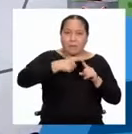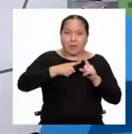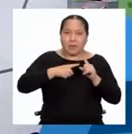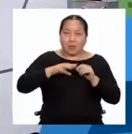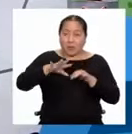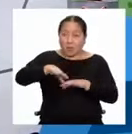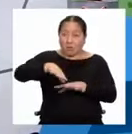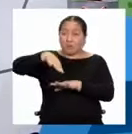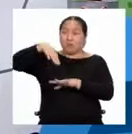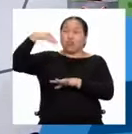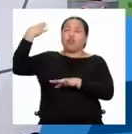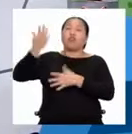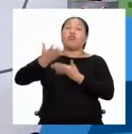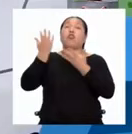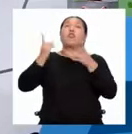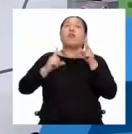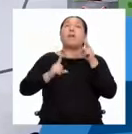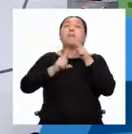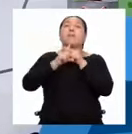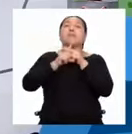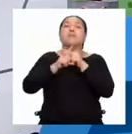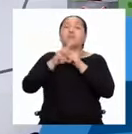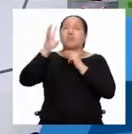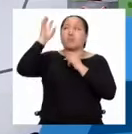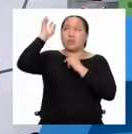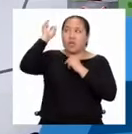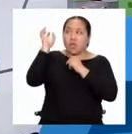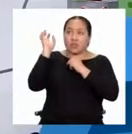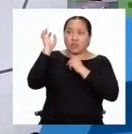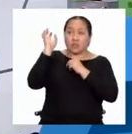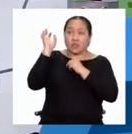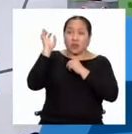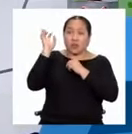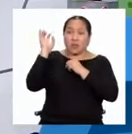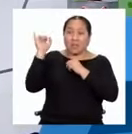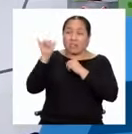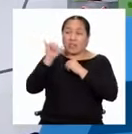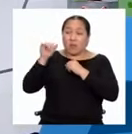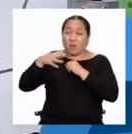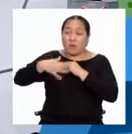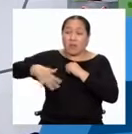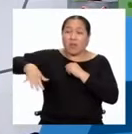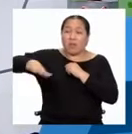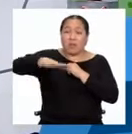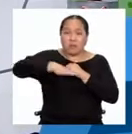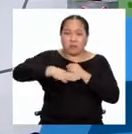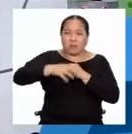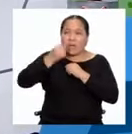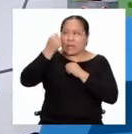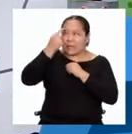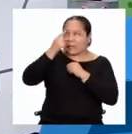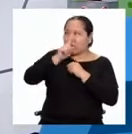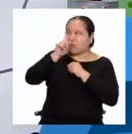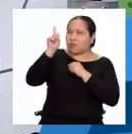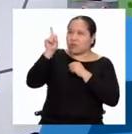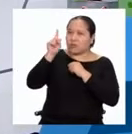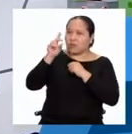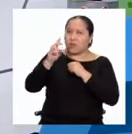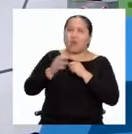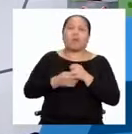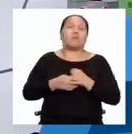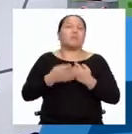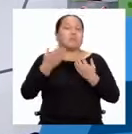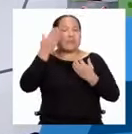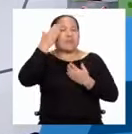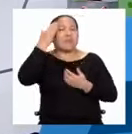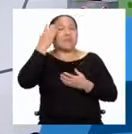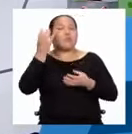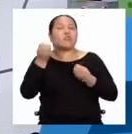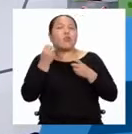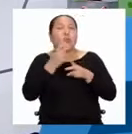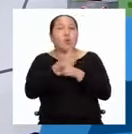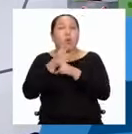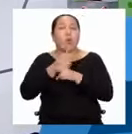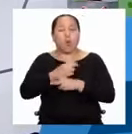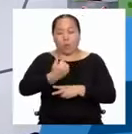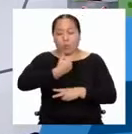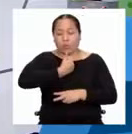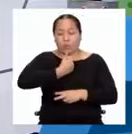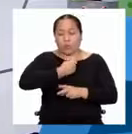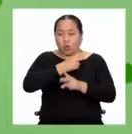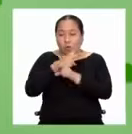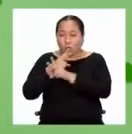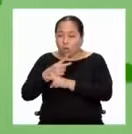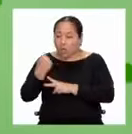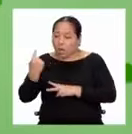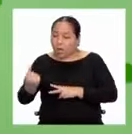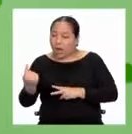origen común. Y entendiendo nuestro origen y la evolución, podemos entender cómo cuidar de nosotros, de cada especie y también de